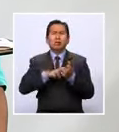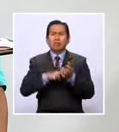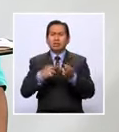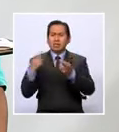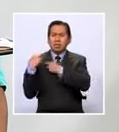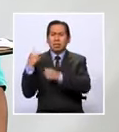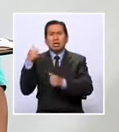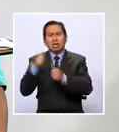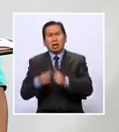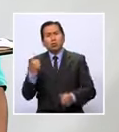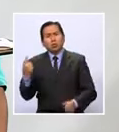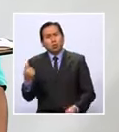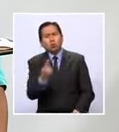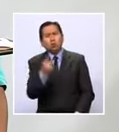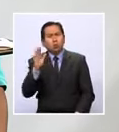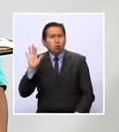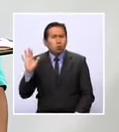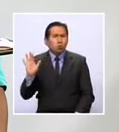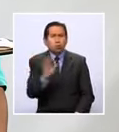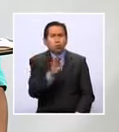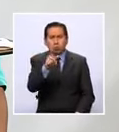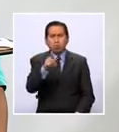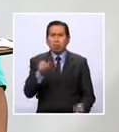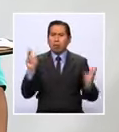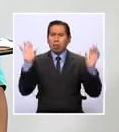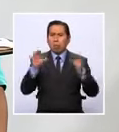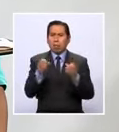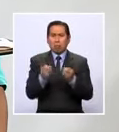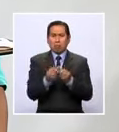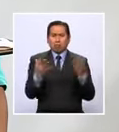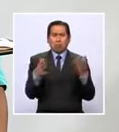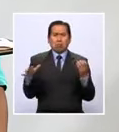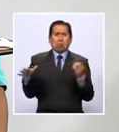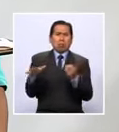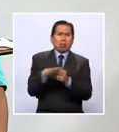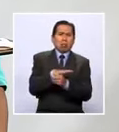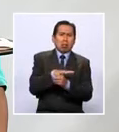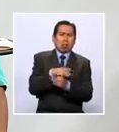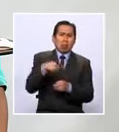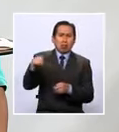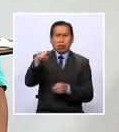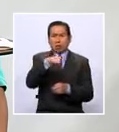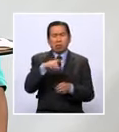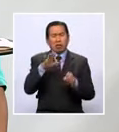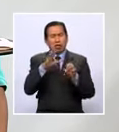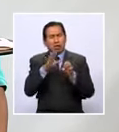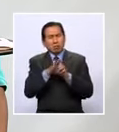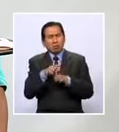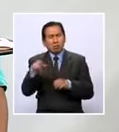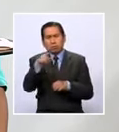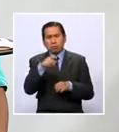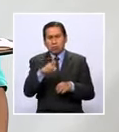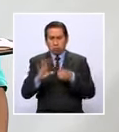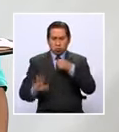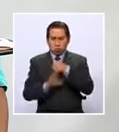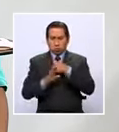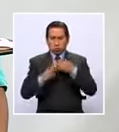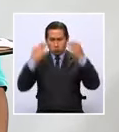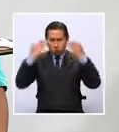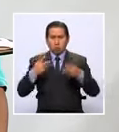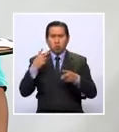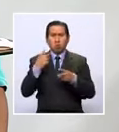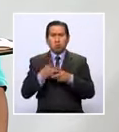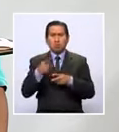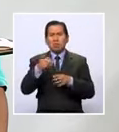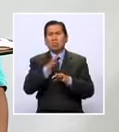persona que se estan aglomerando que no están llevando ante las medidas que habíamos proyectado